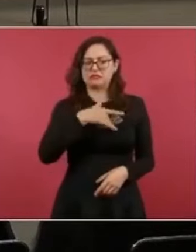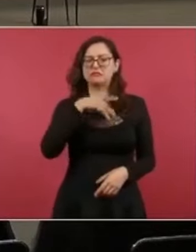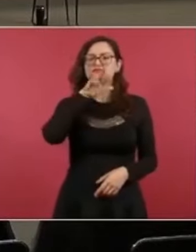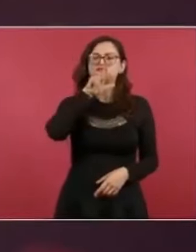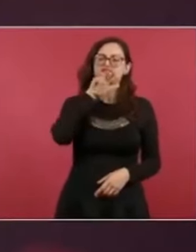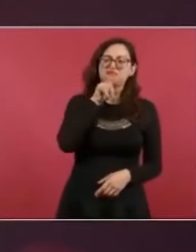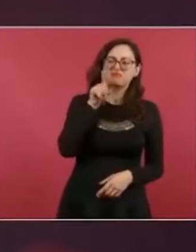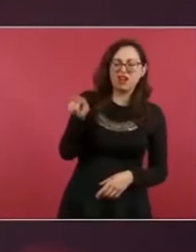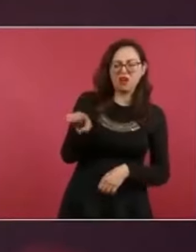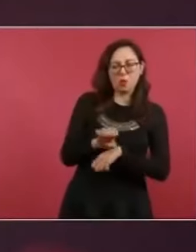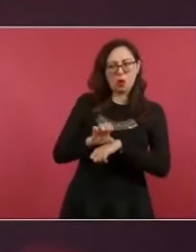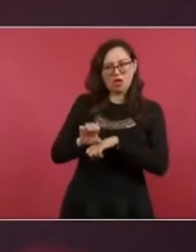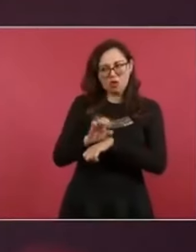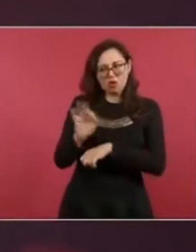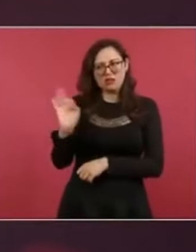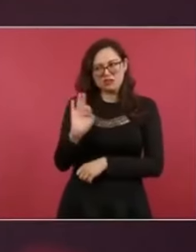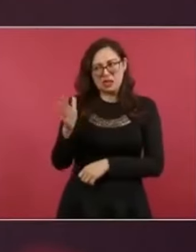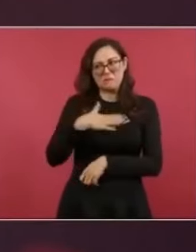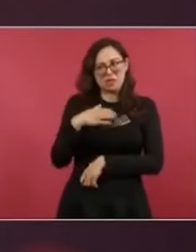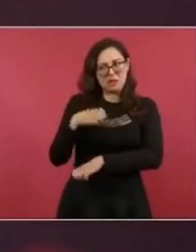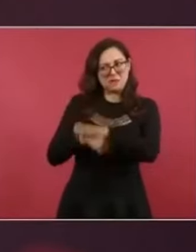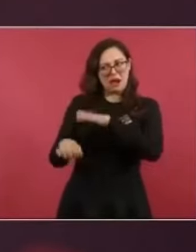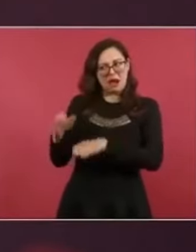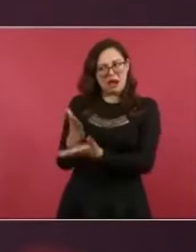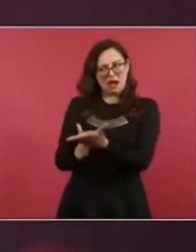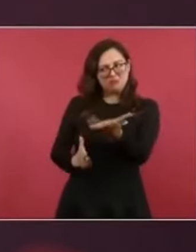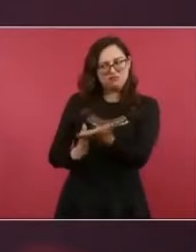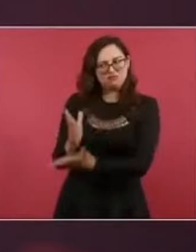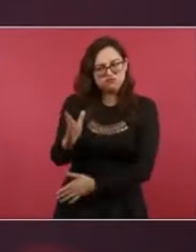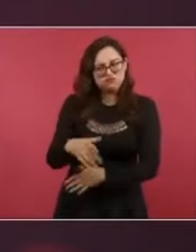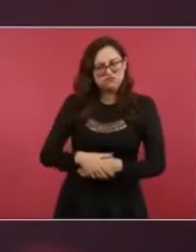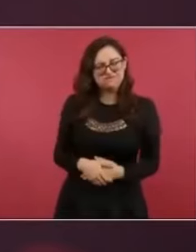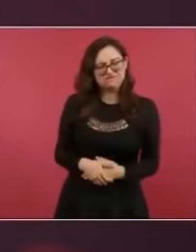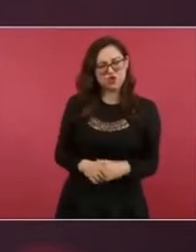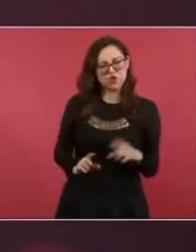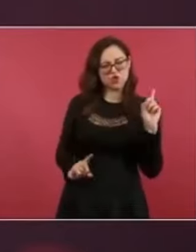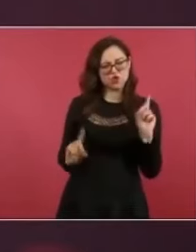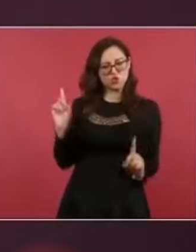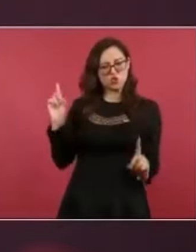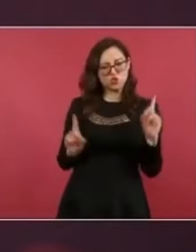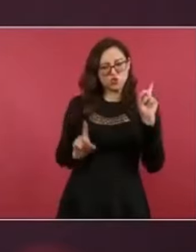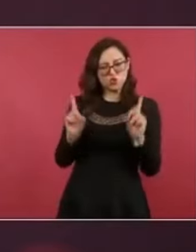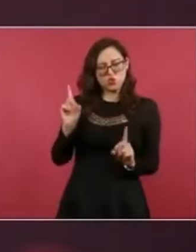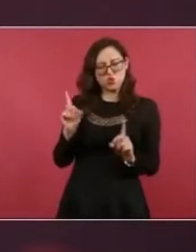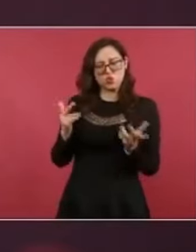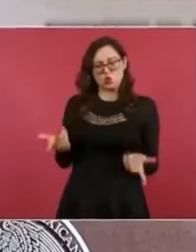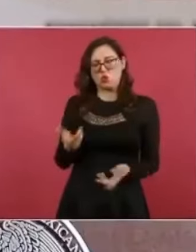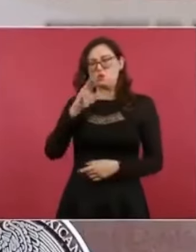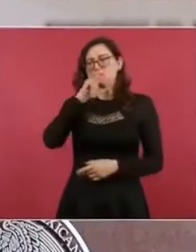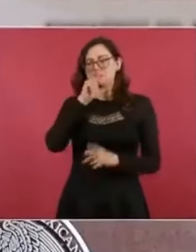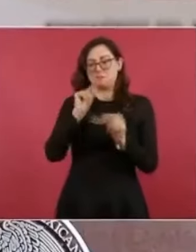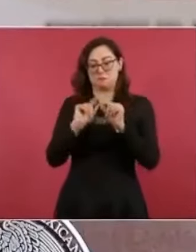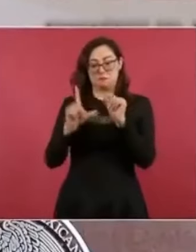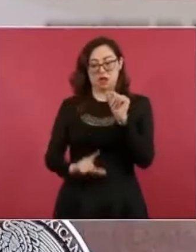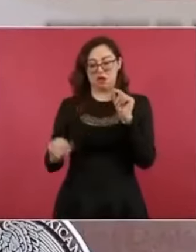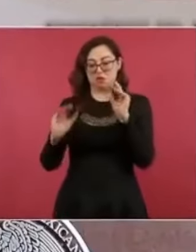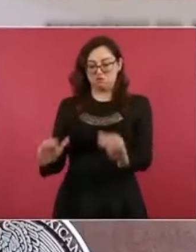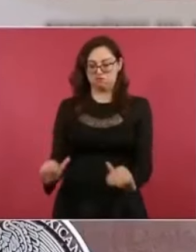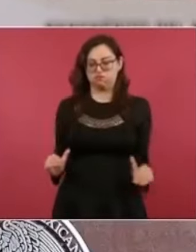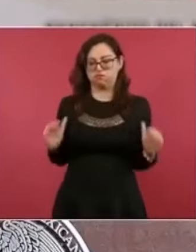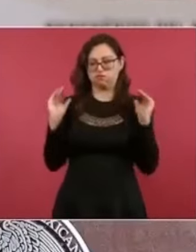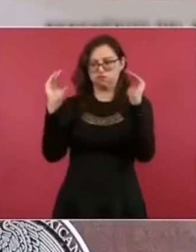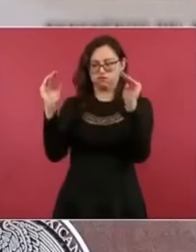parte del gobierno de Ecuador a la embajada mexicana, donde dejó claro que el tema era de la soberanía nacional y el derecho al